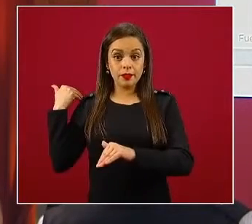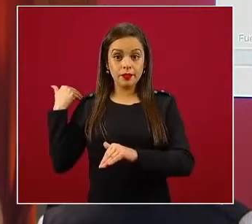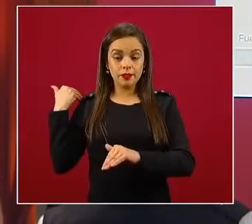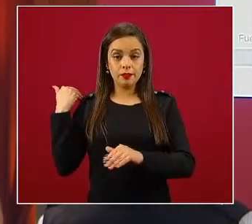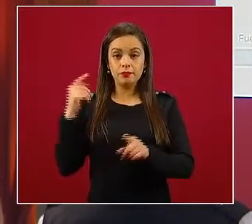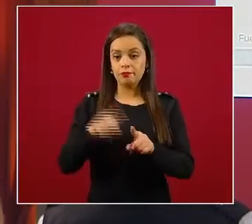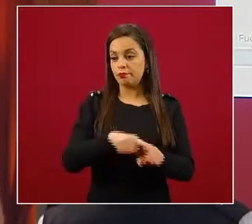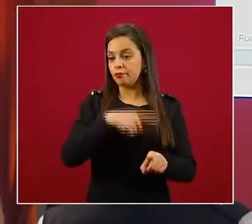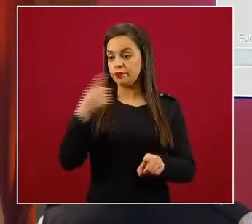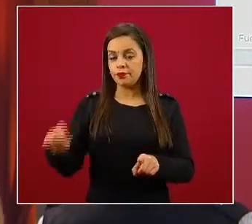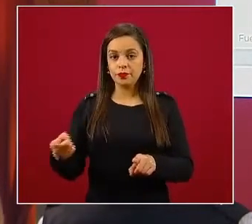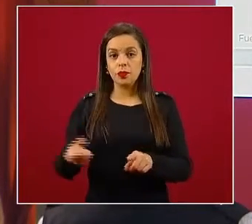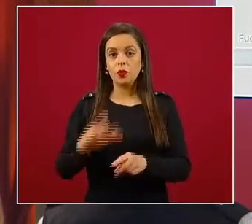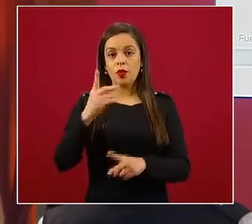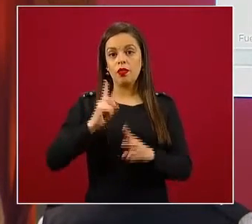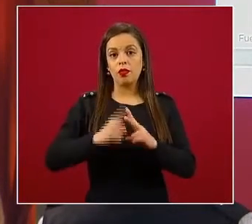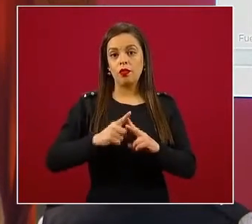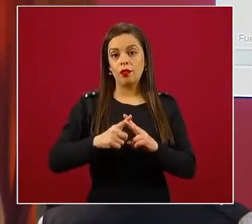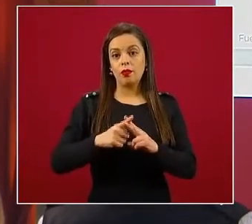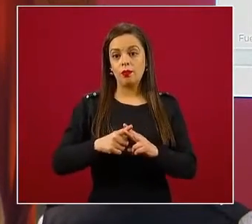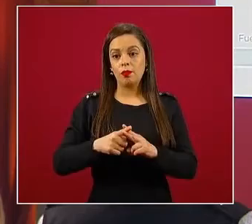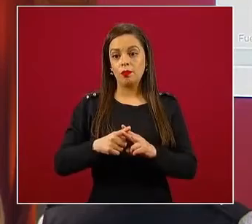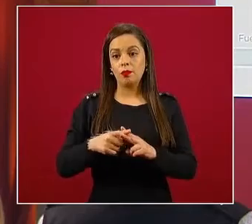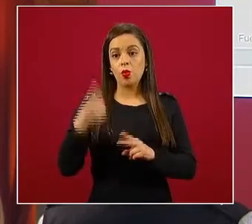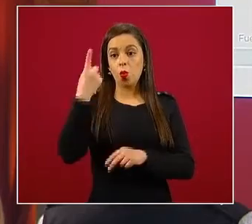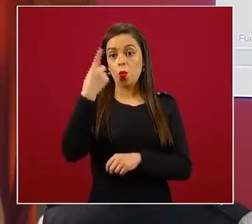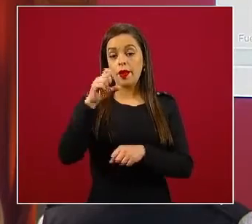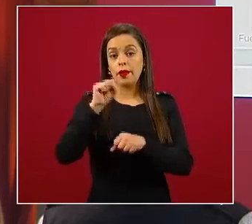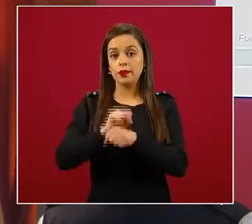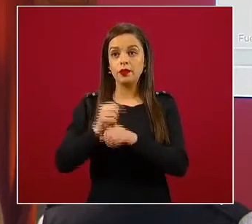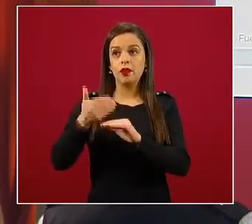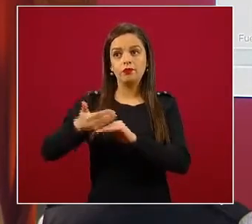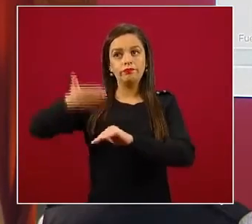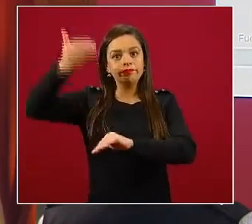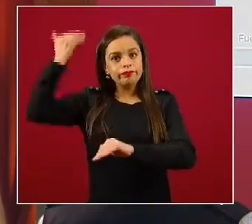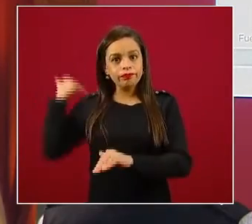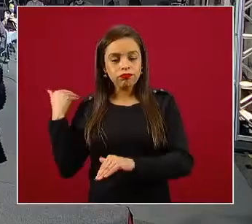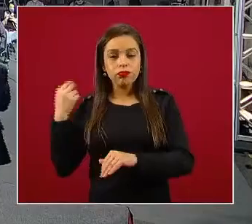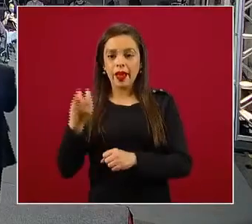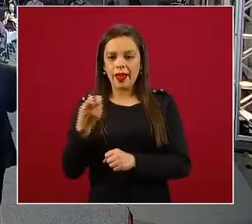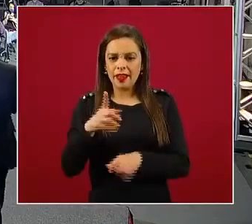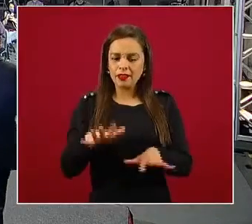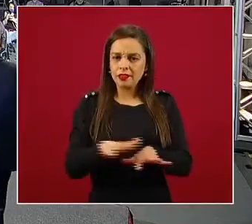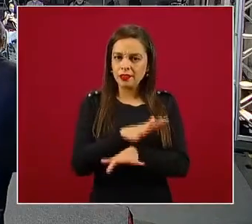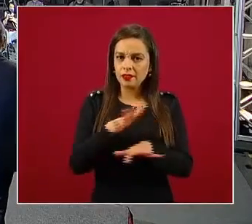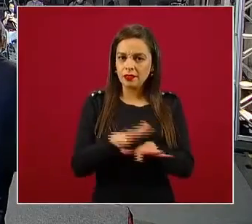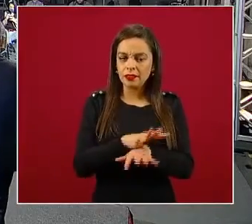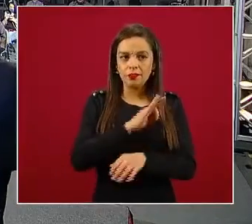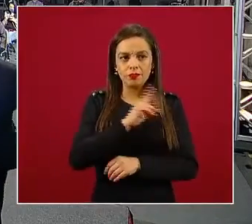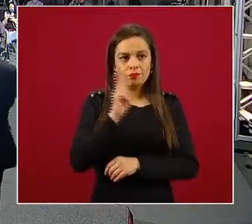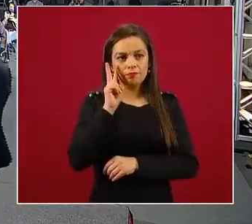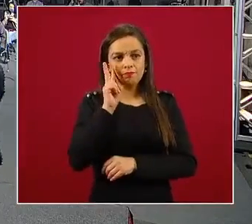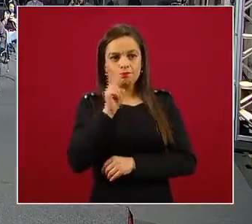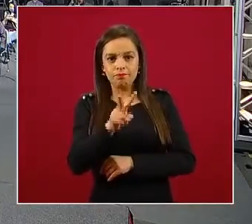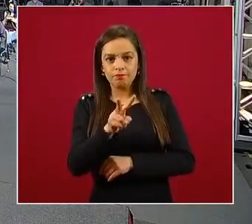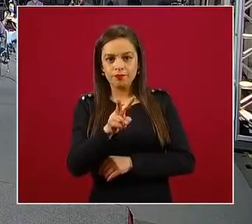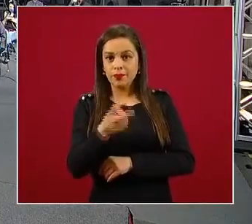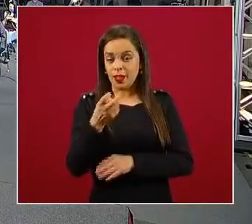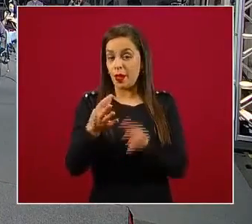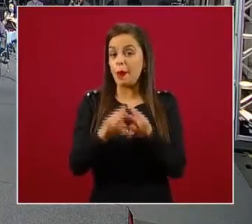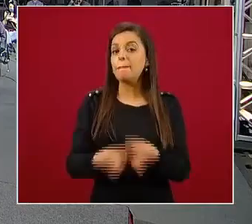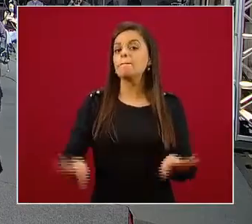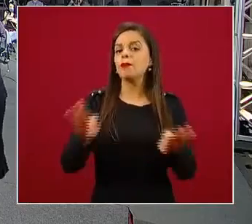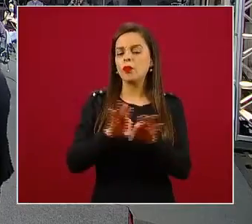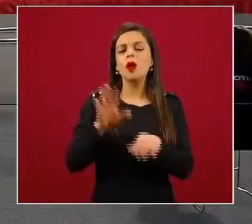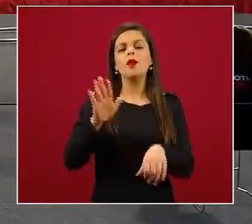versus el promedio de la movilidad de la semana pasada. ¿Y cuál ha sido el cambio? Y nos parece importante porque lo que podemos